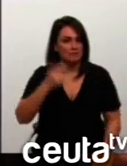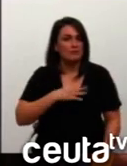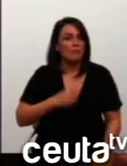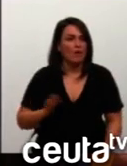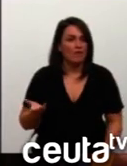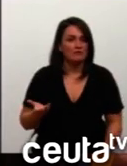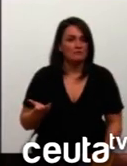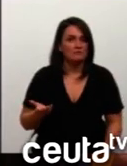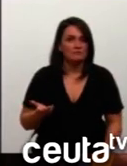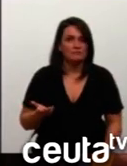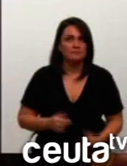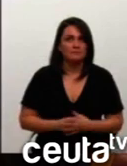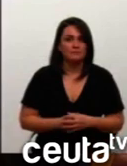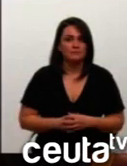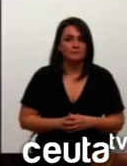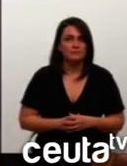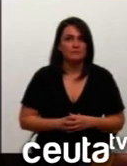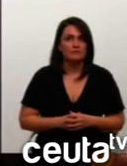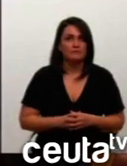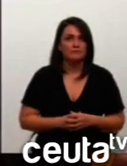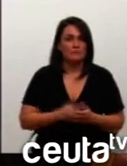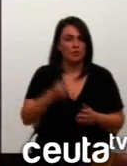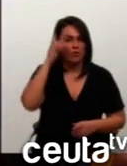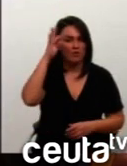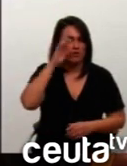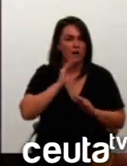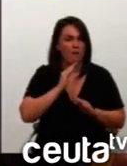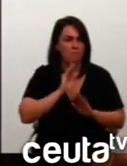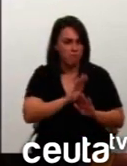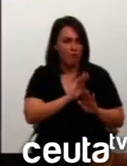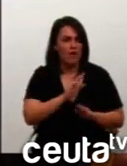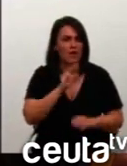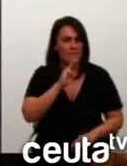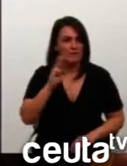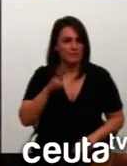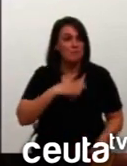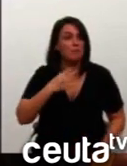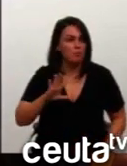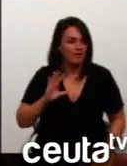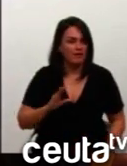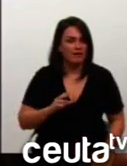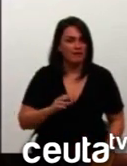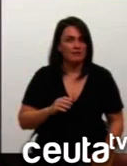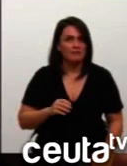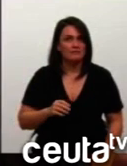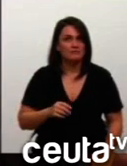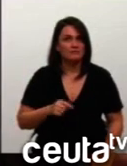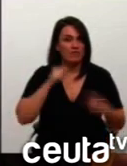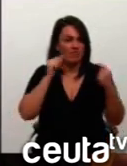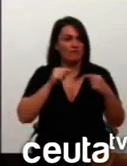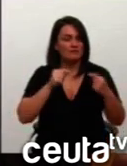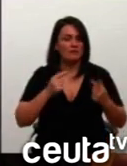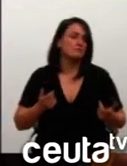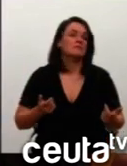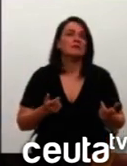ese color político de ideología propia del Partido Popular, a ver cómo me defiende usted que ustedes tengan tantísimos asesores,